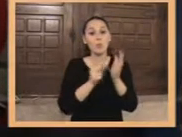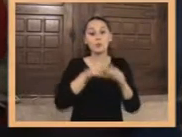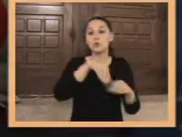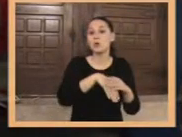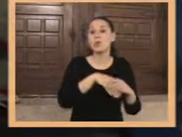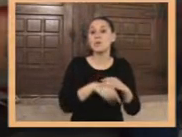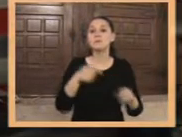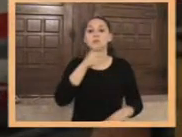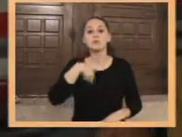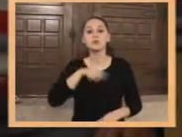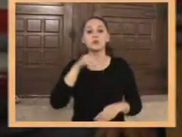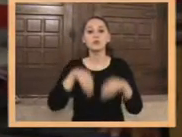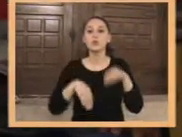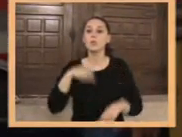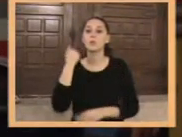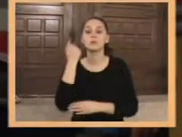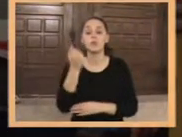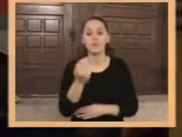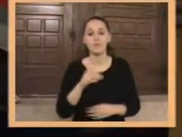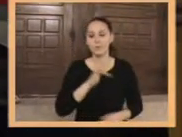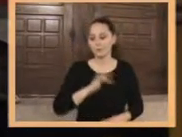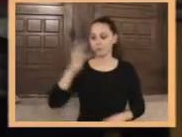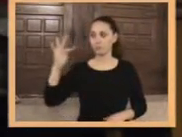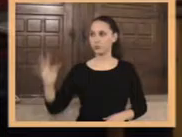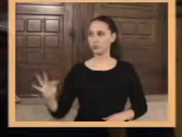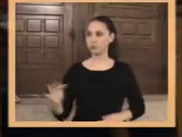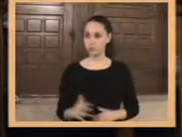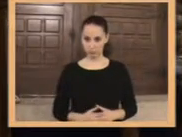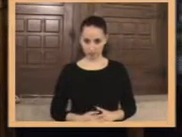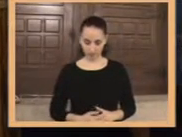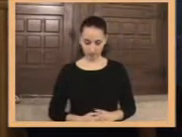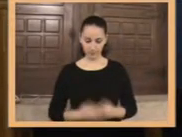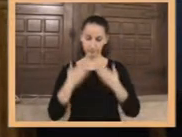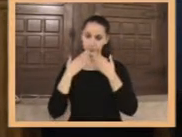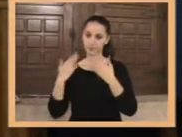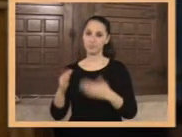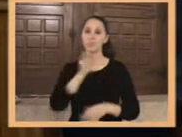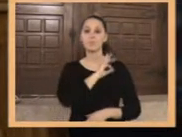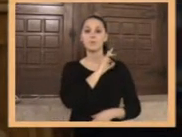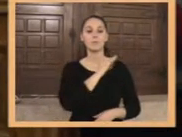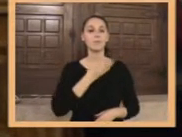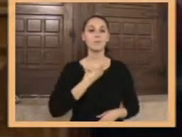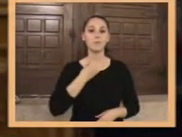usted, señor Núñez. Señor Hernández tiene la palabra. Muchas gracias, señor alcalde.